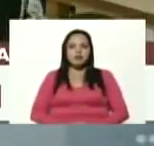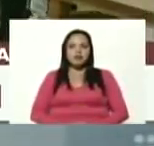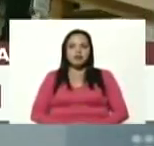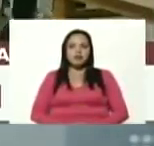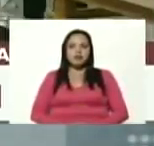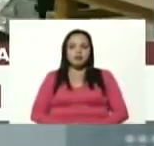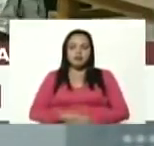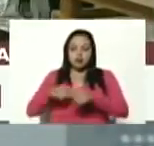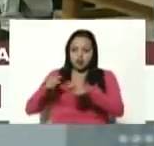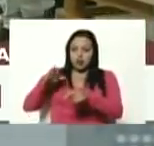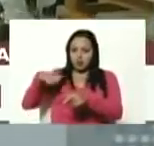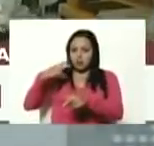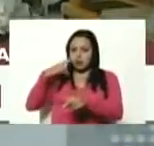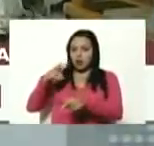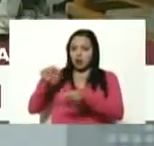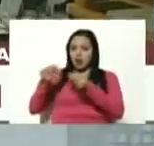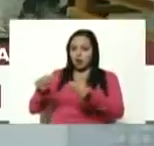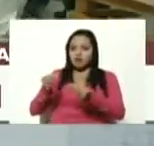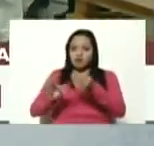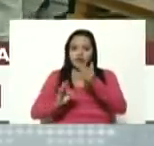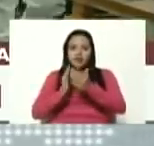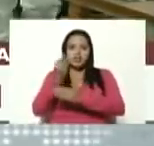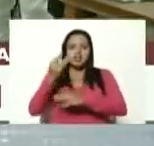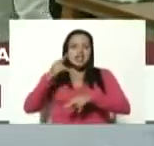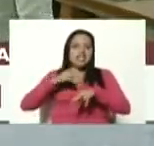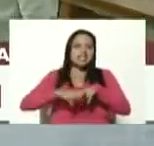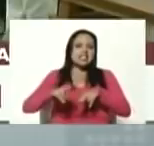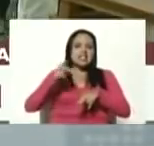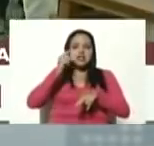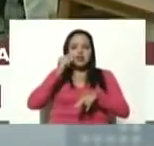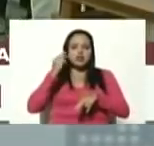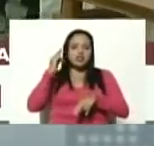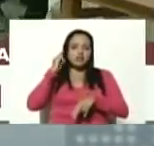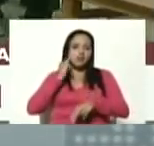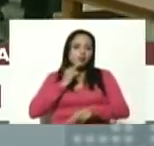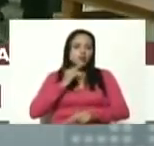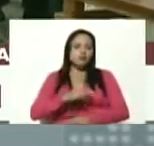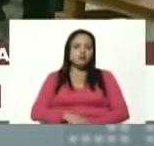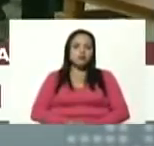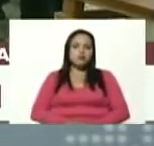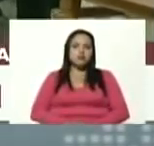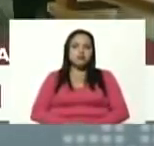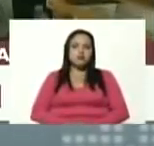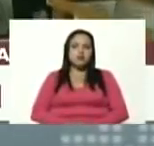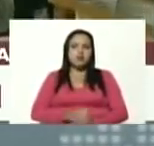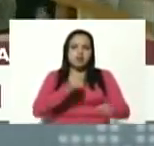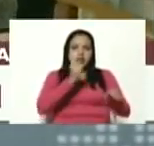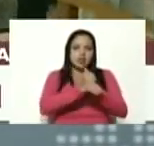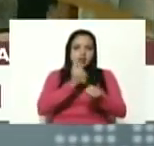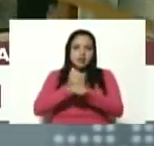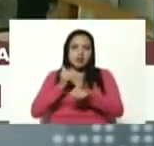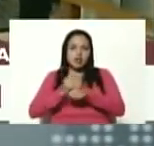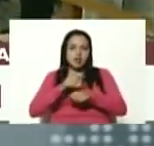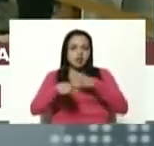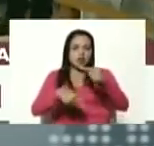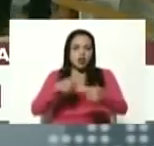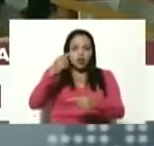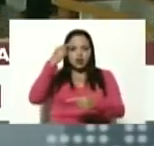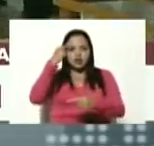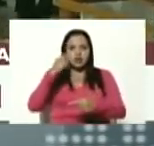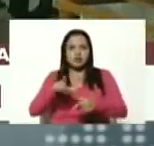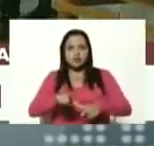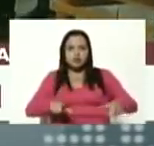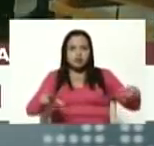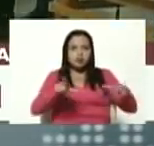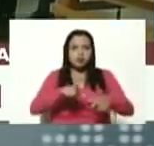Aquí podemos ver cómo la Fundación Niño Simón está haciendo vida en el día a día en los